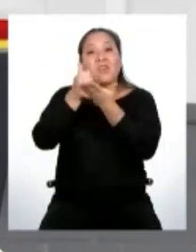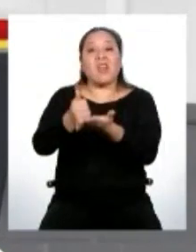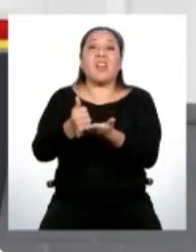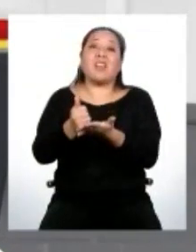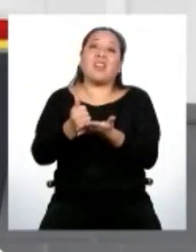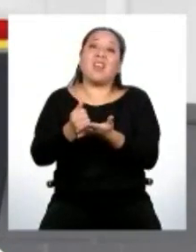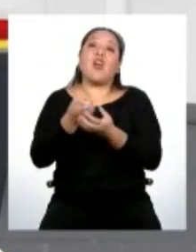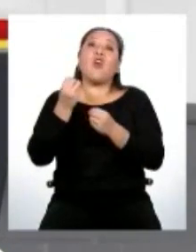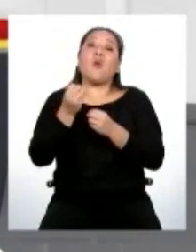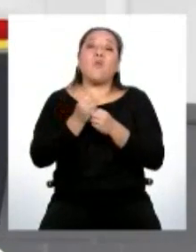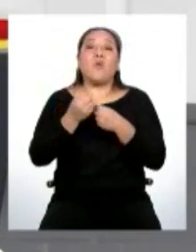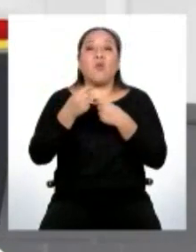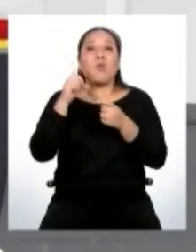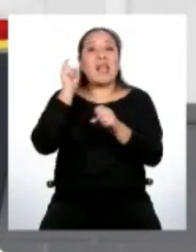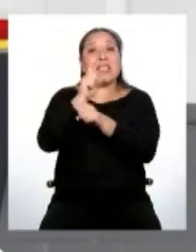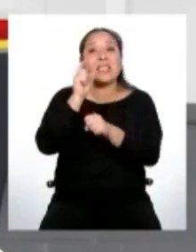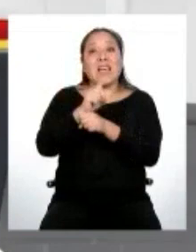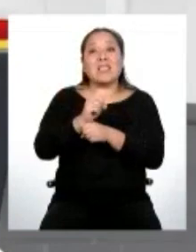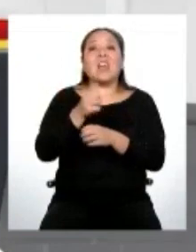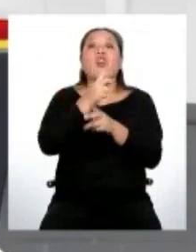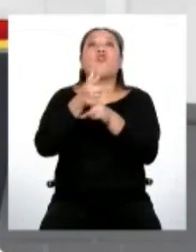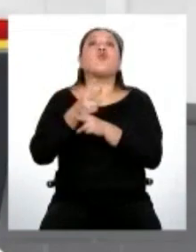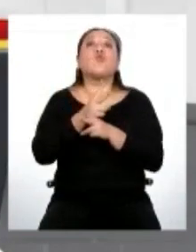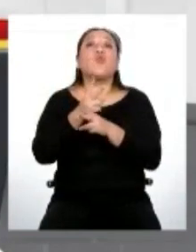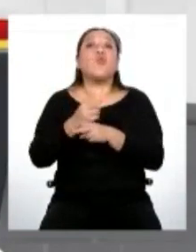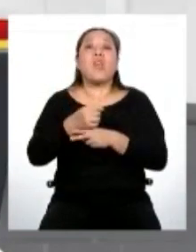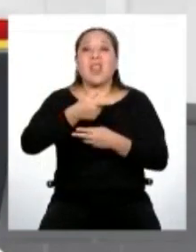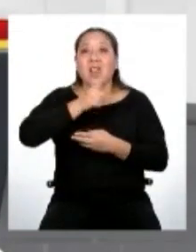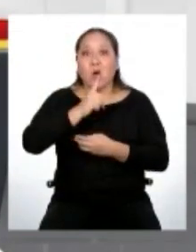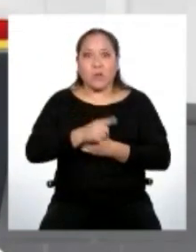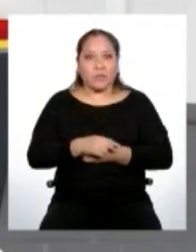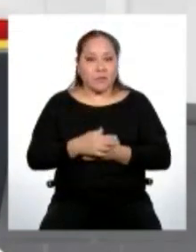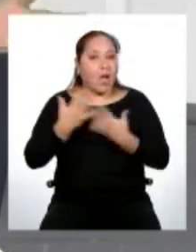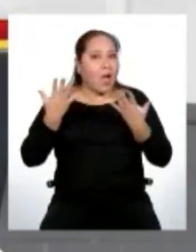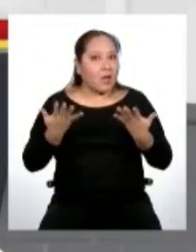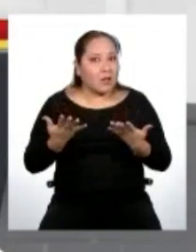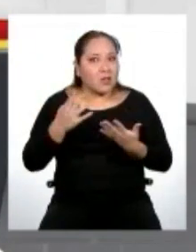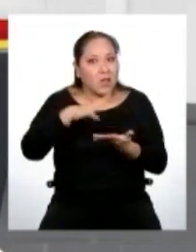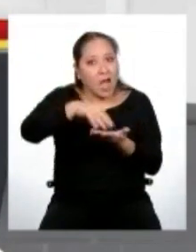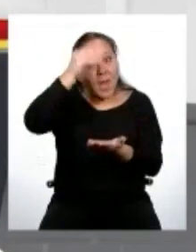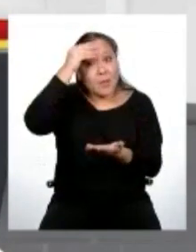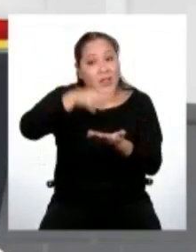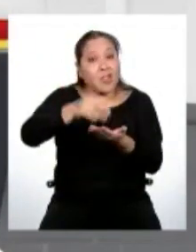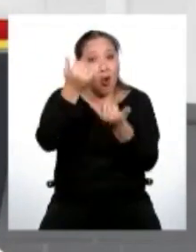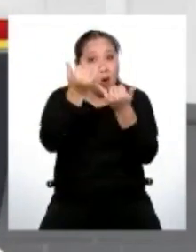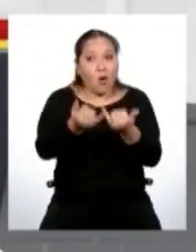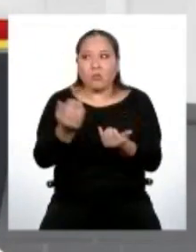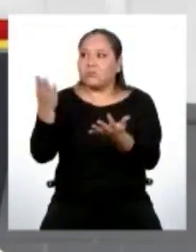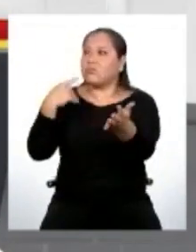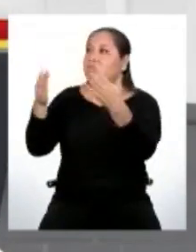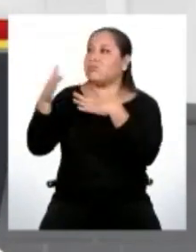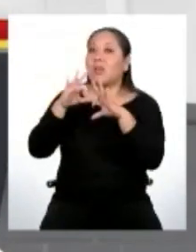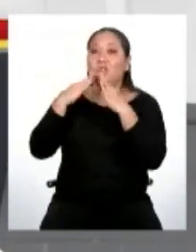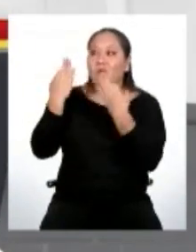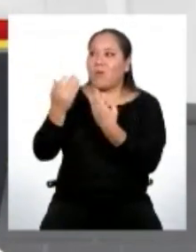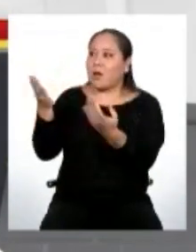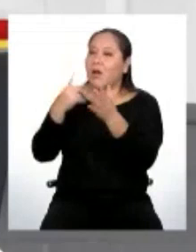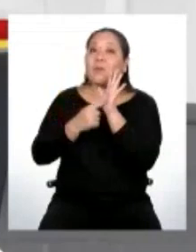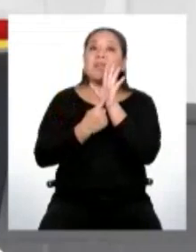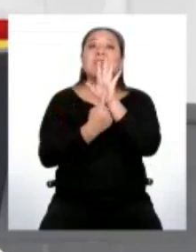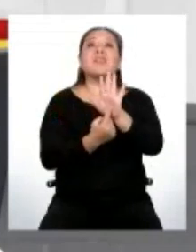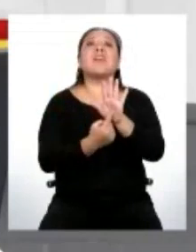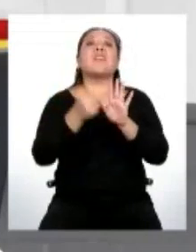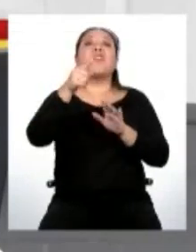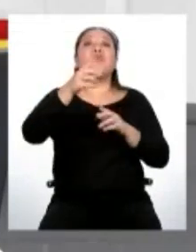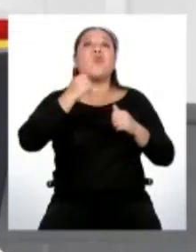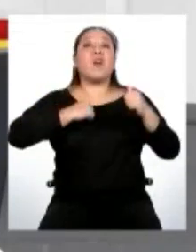cuidado del agua. Y ahora, con todo lo que has aprendido el día de hoy, reúne a tu familia y presenta tu obra teatral. Si